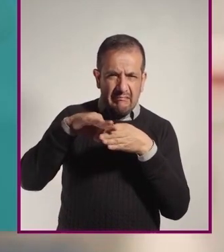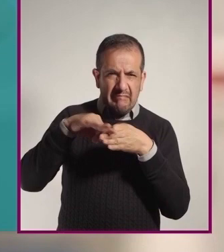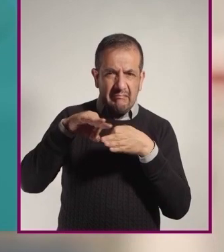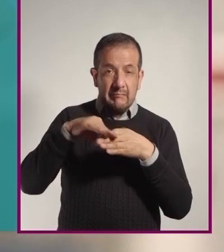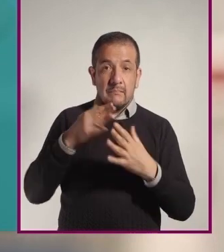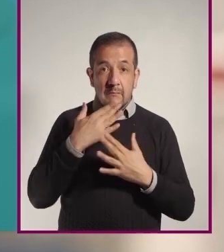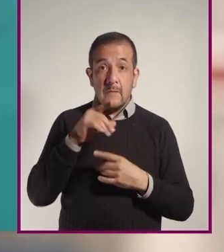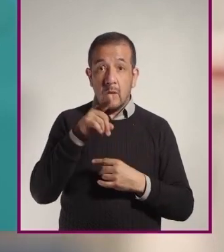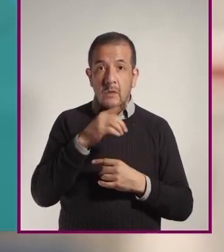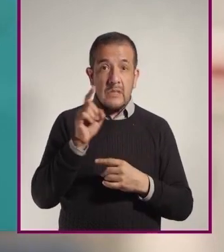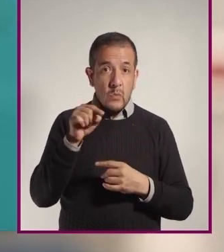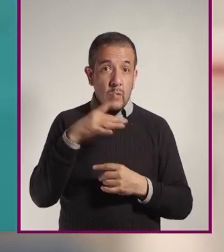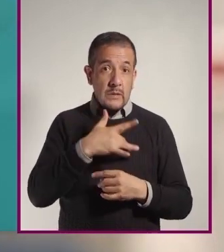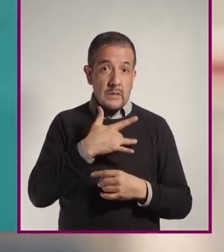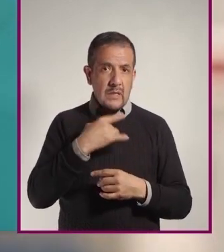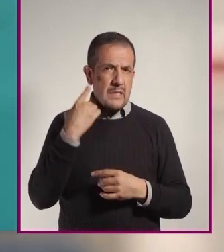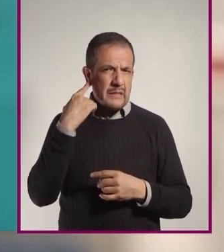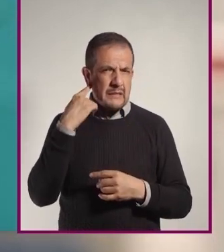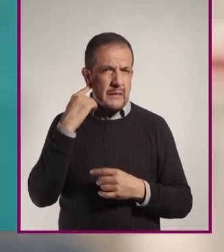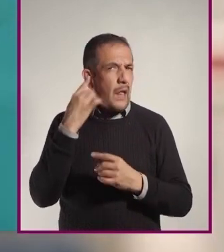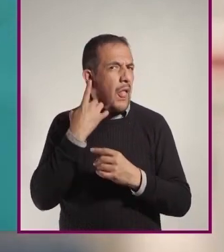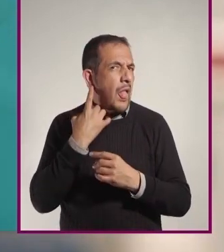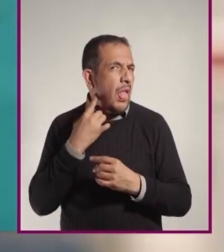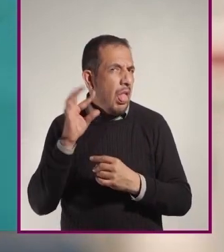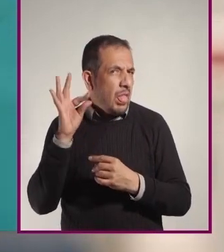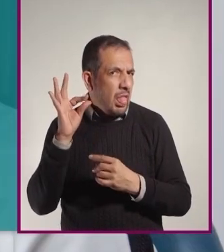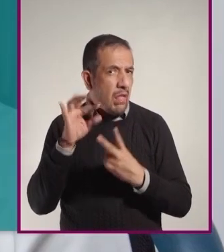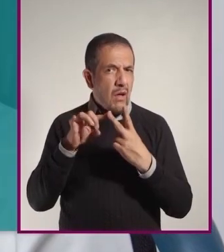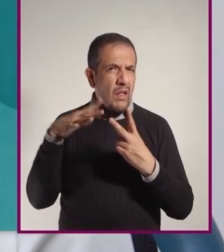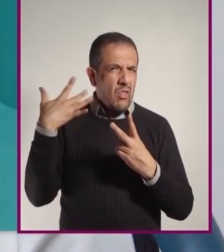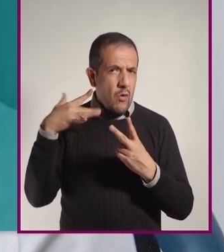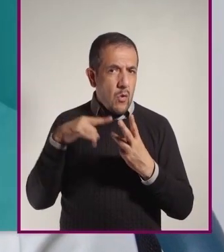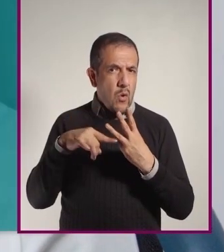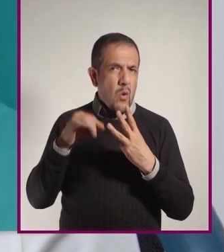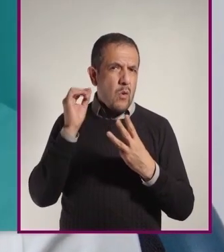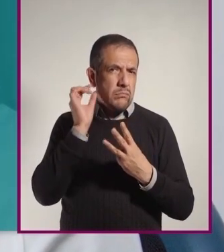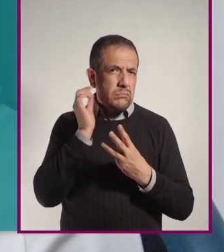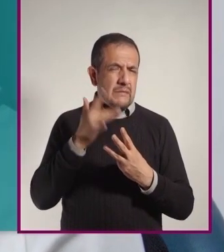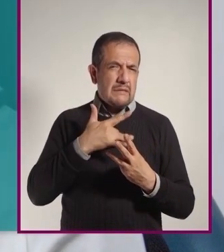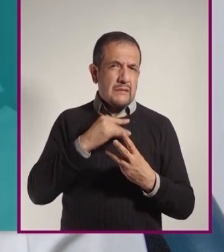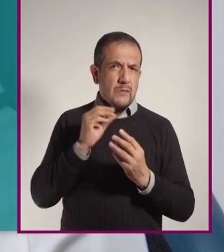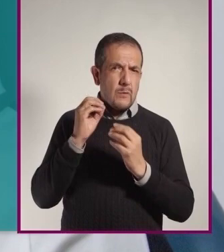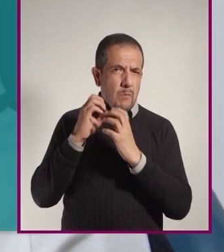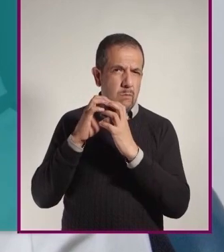Ante la presencia de secreción, inflamación o dolor, visita al médico.